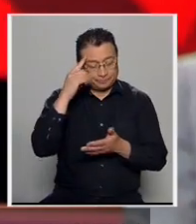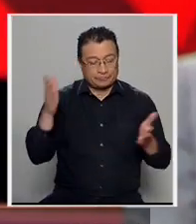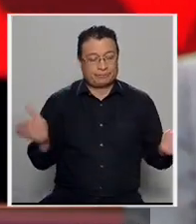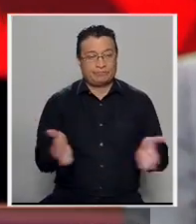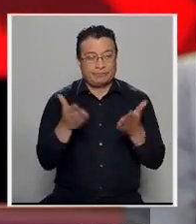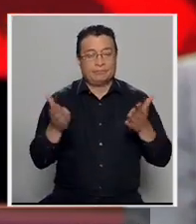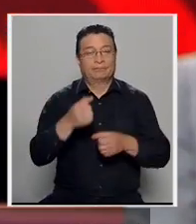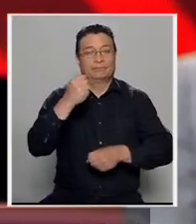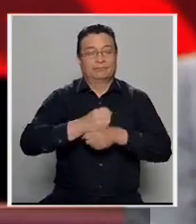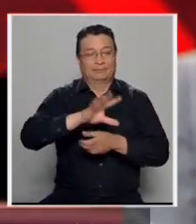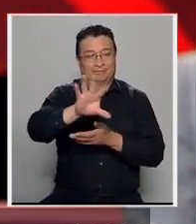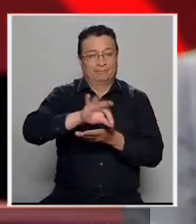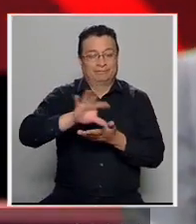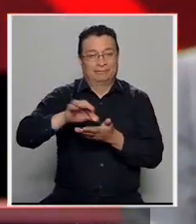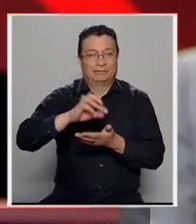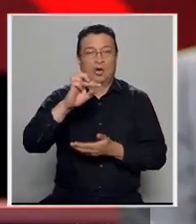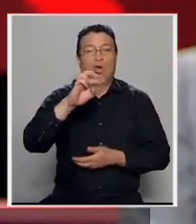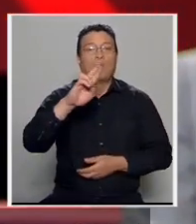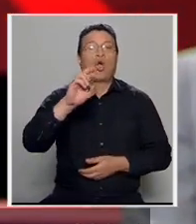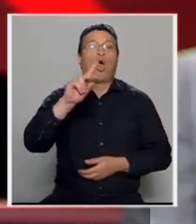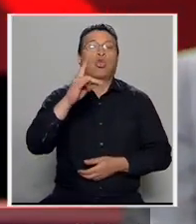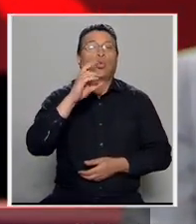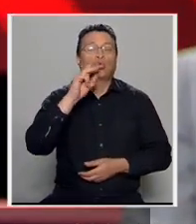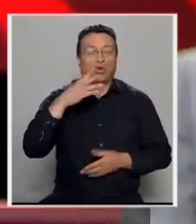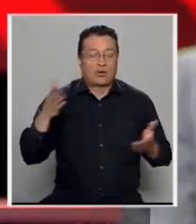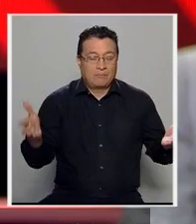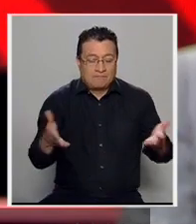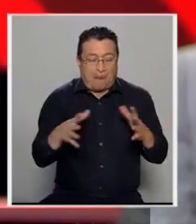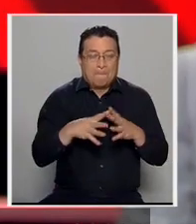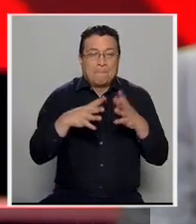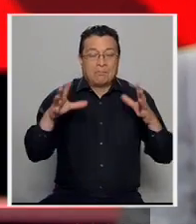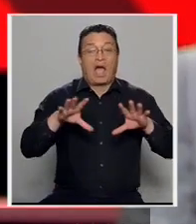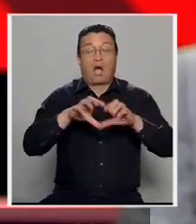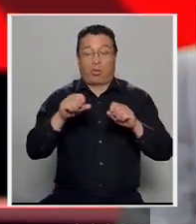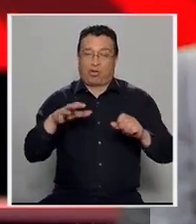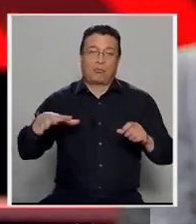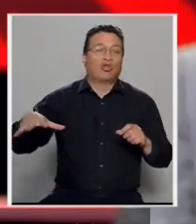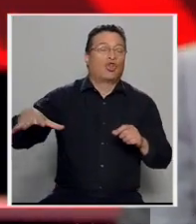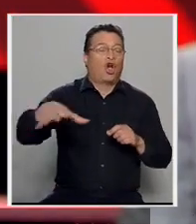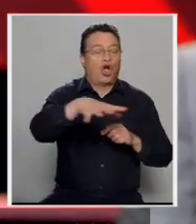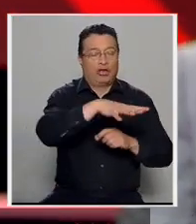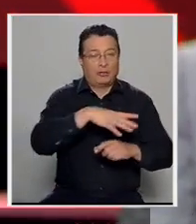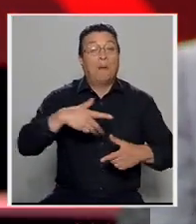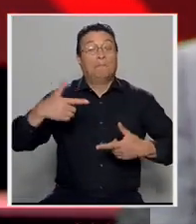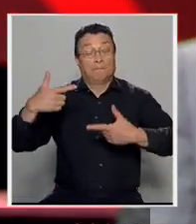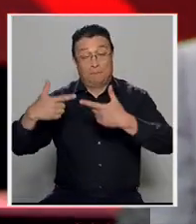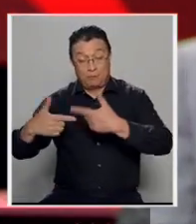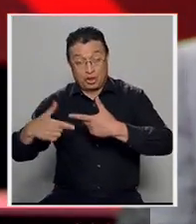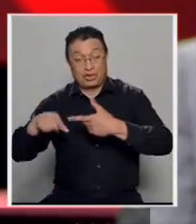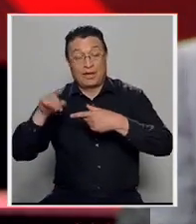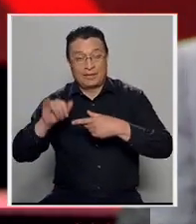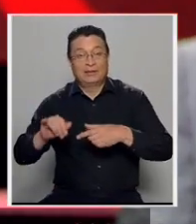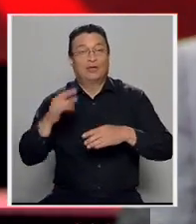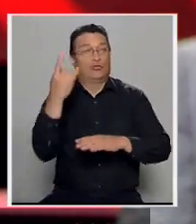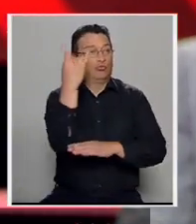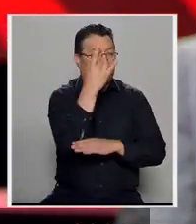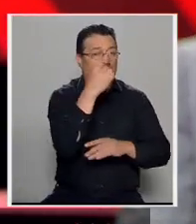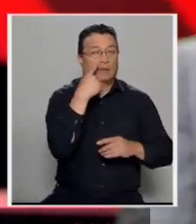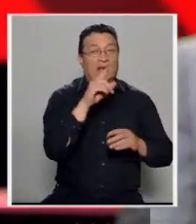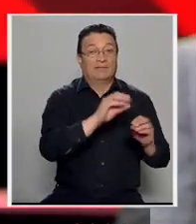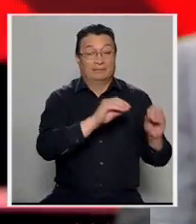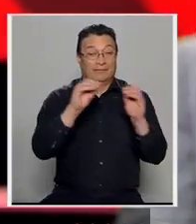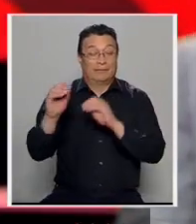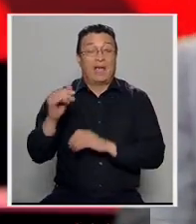empleo y la mejora de la productividad. Por lo tanto, hay un acuerdo bastante transversal, tanto en la política como en los académicos, de extender el IFE